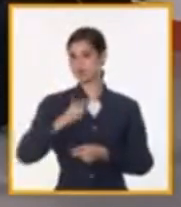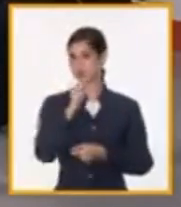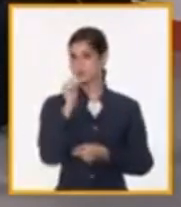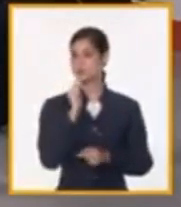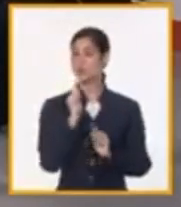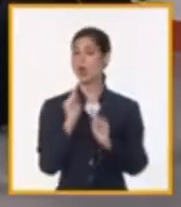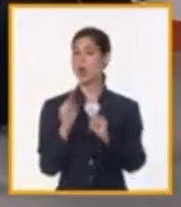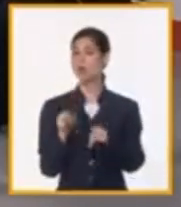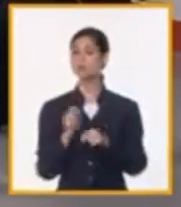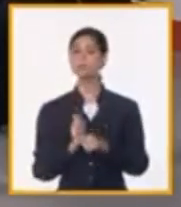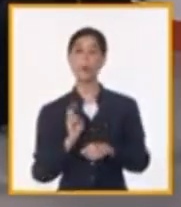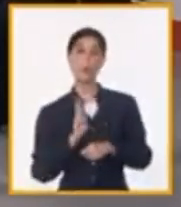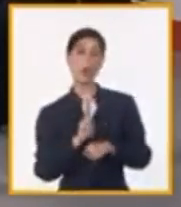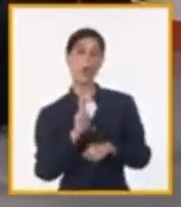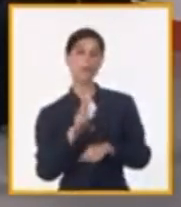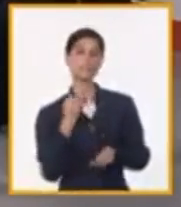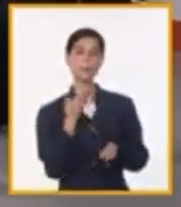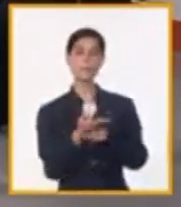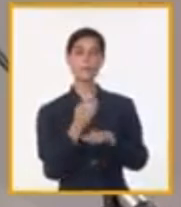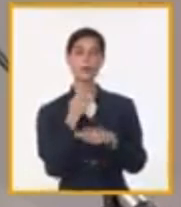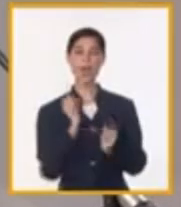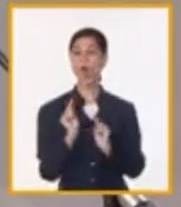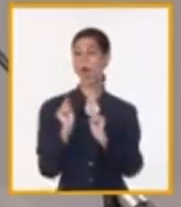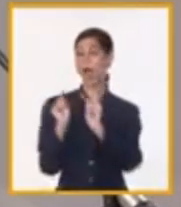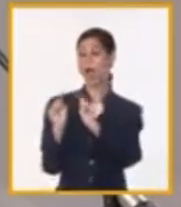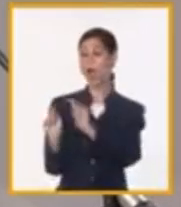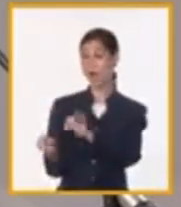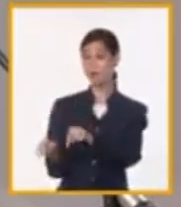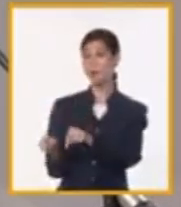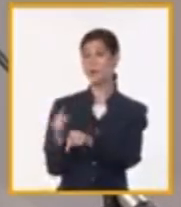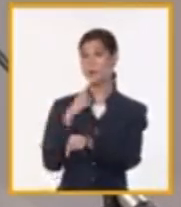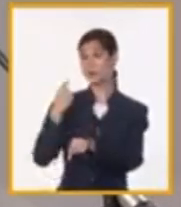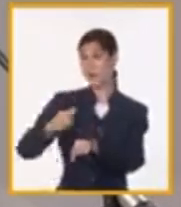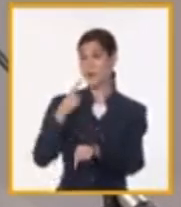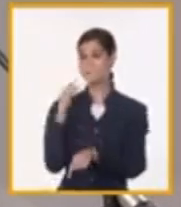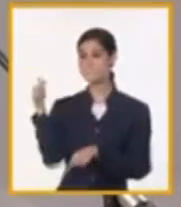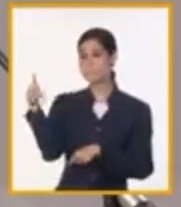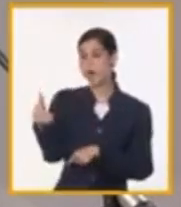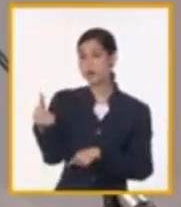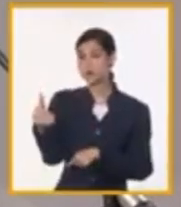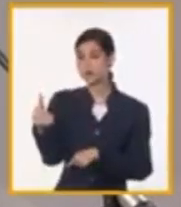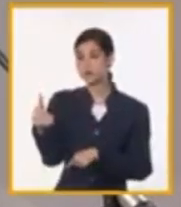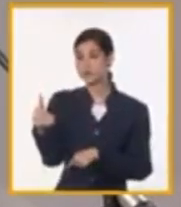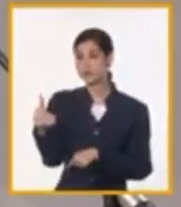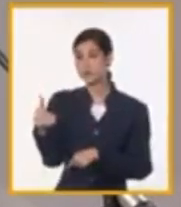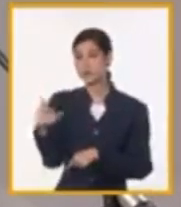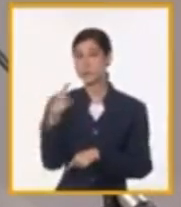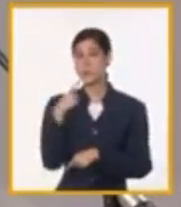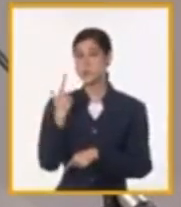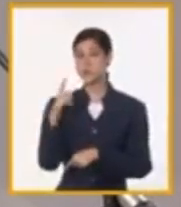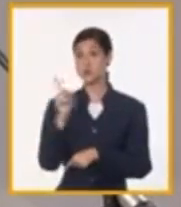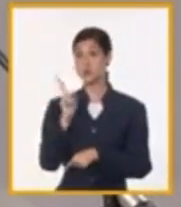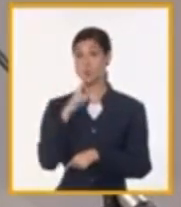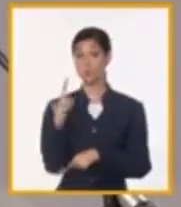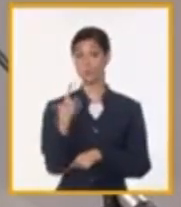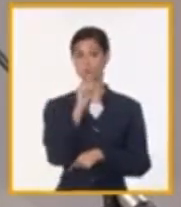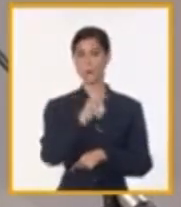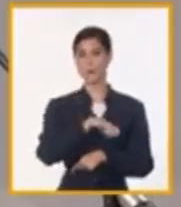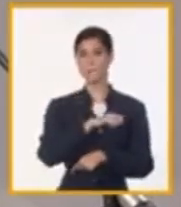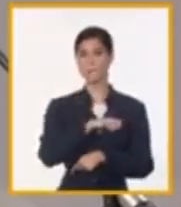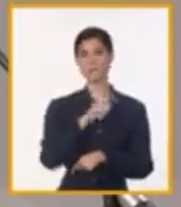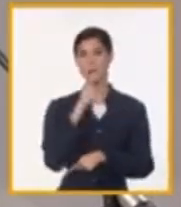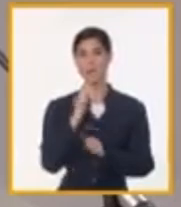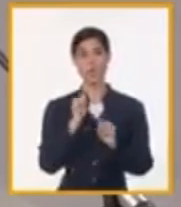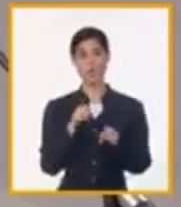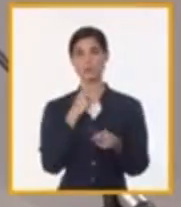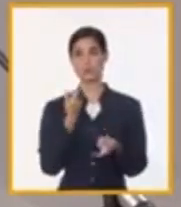y le dice Bueno pues entonces tenemos que ir a arrarte porque estás incumpliendo estás en desacato con la justicia venezolana dice pues Espérate este mi momento